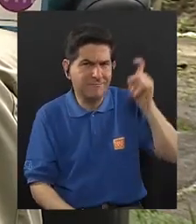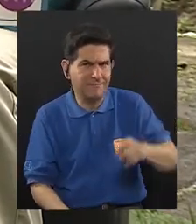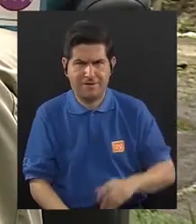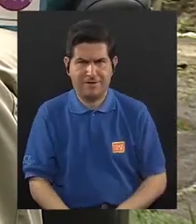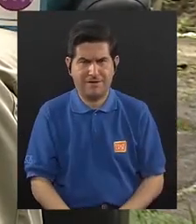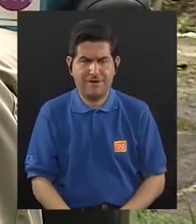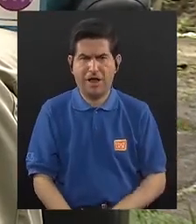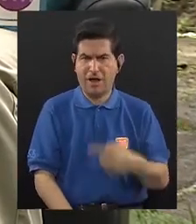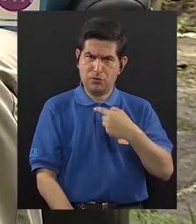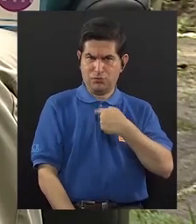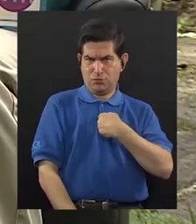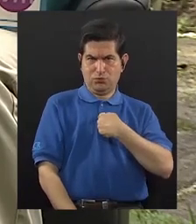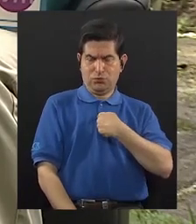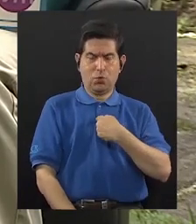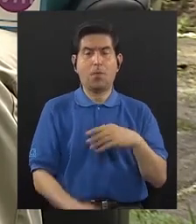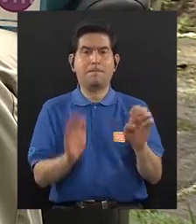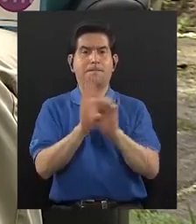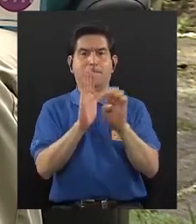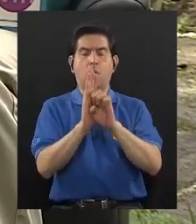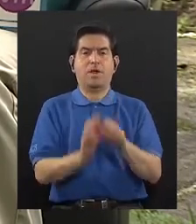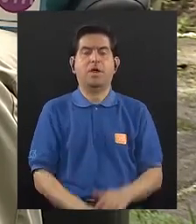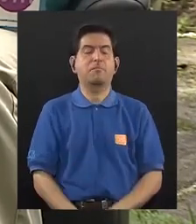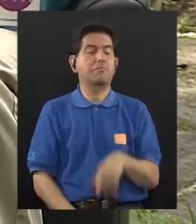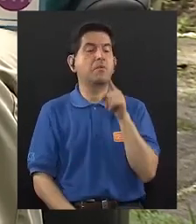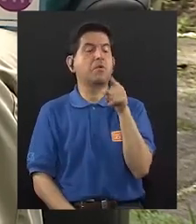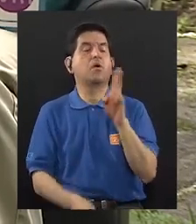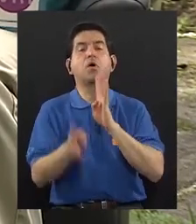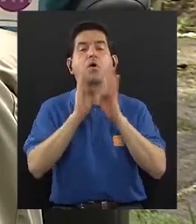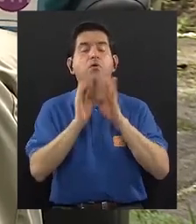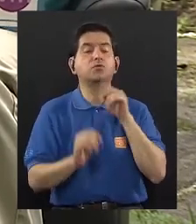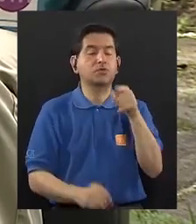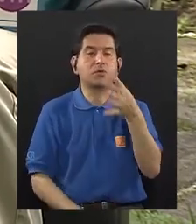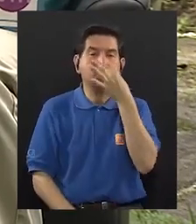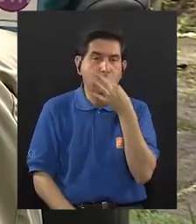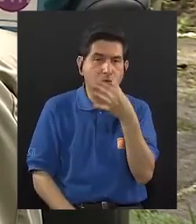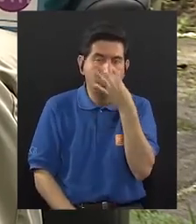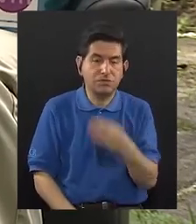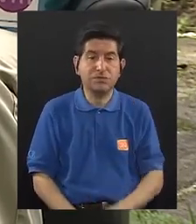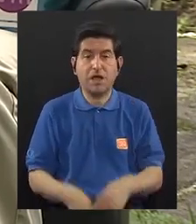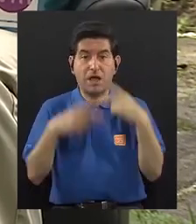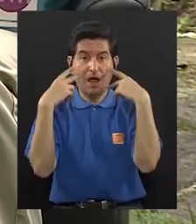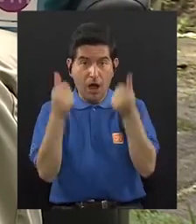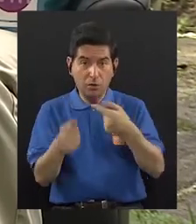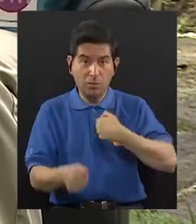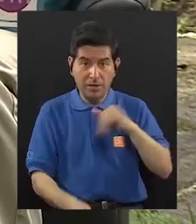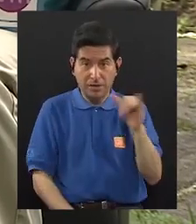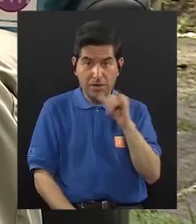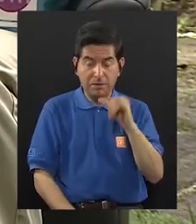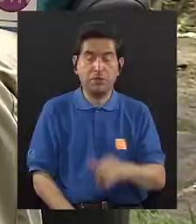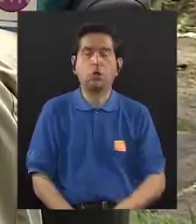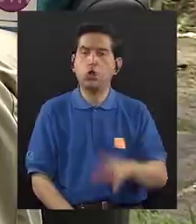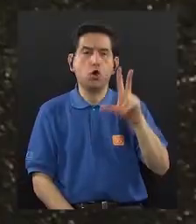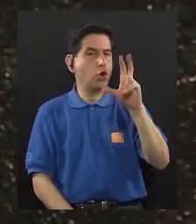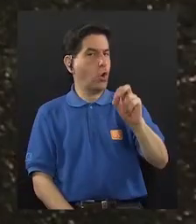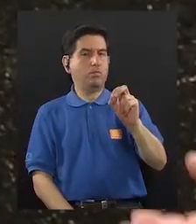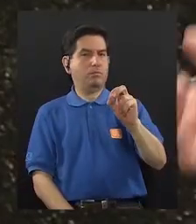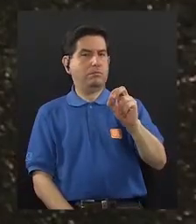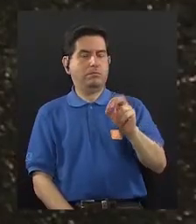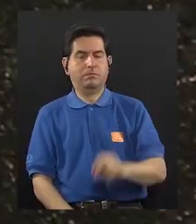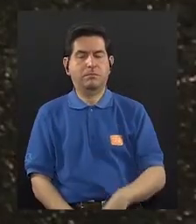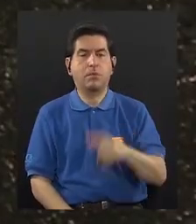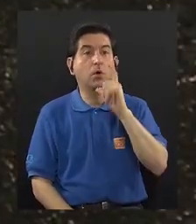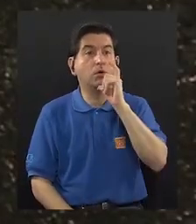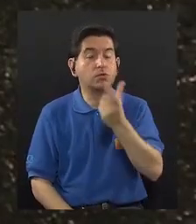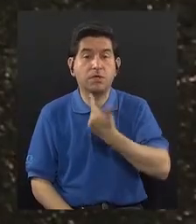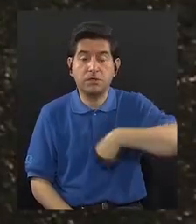que por yo estar por ejemplo con usted conversando y si usted está resfriado automáticamente yo voy a reflejar no no